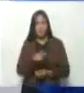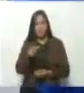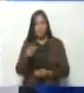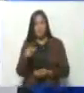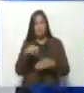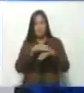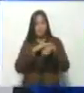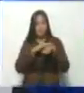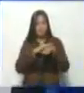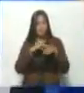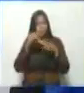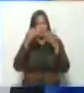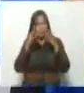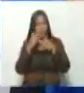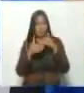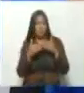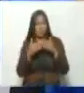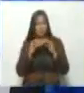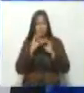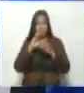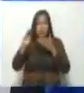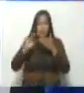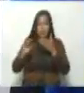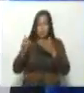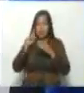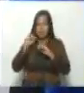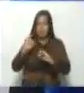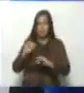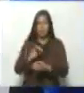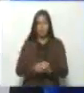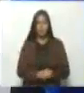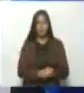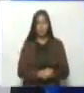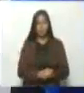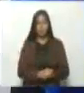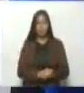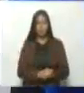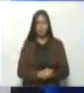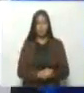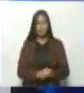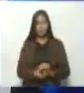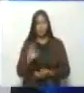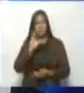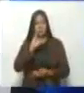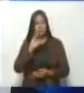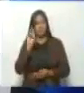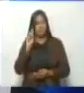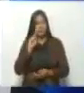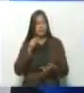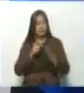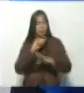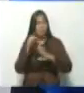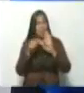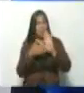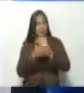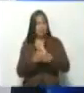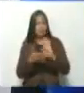Ministerio Público, obviamente, por la característica que implica. Caracas necesita un total de